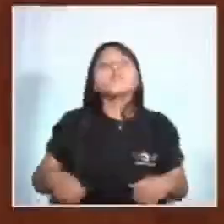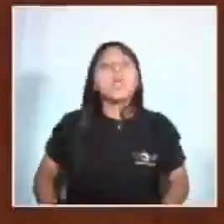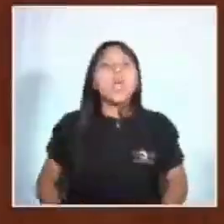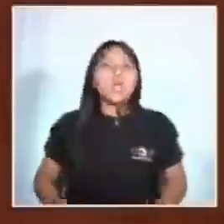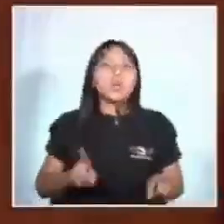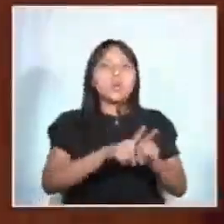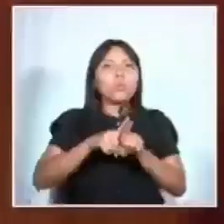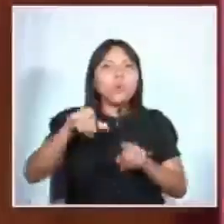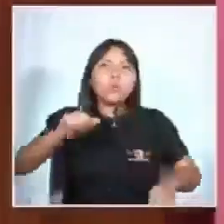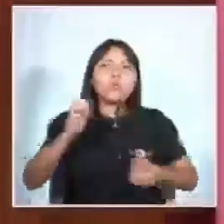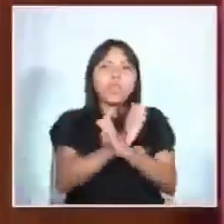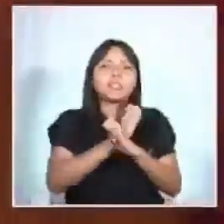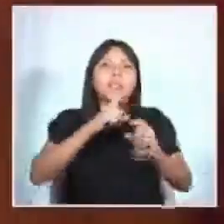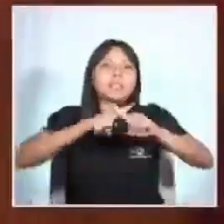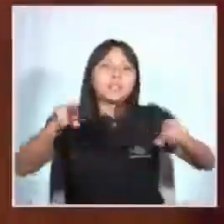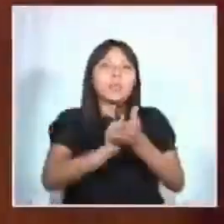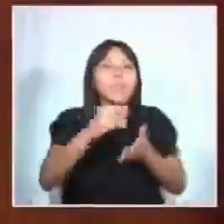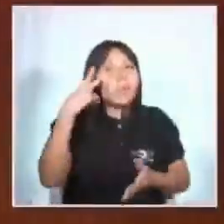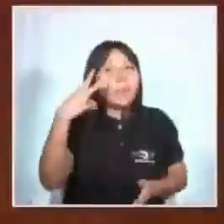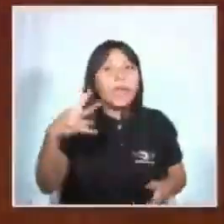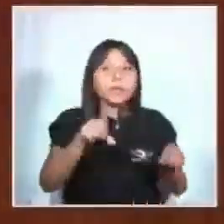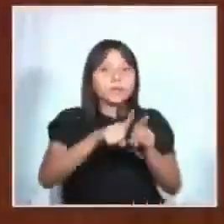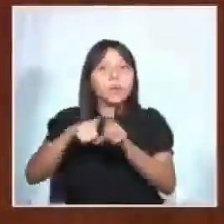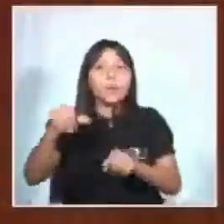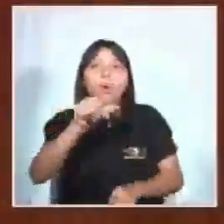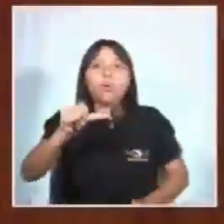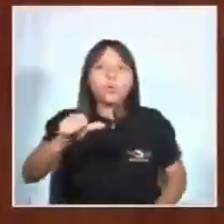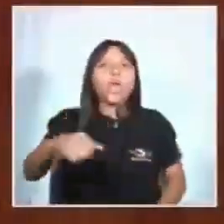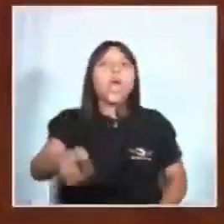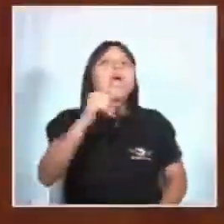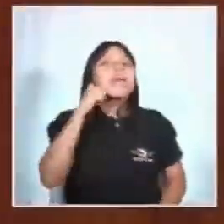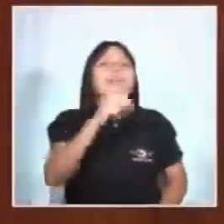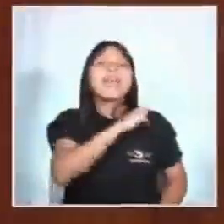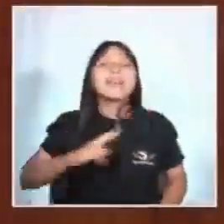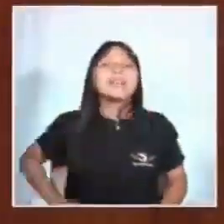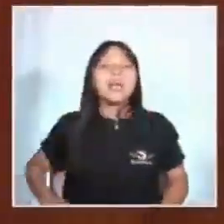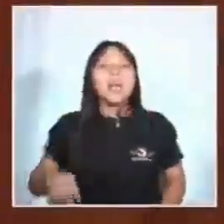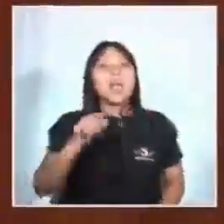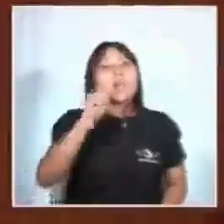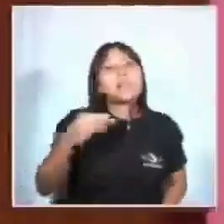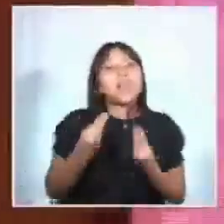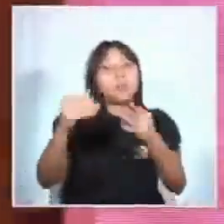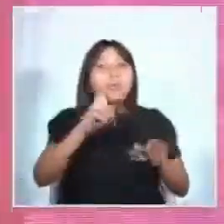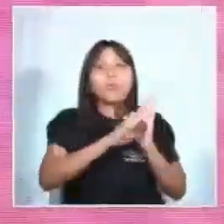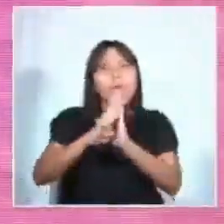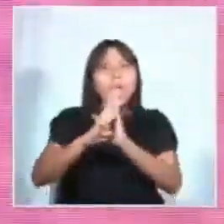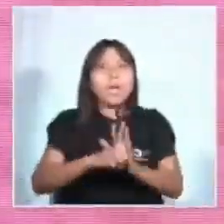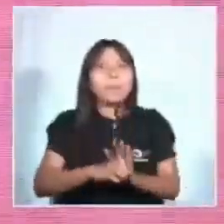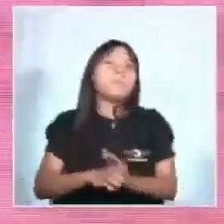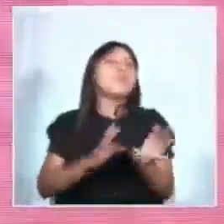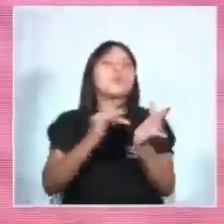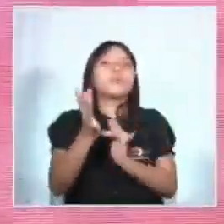una esclava, sino que operes como una reina. Te doy el primer ejemplo bíblico para que me entiendas lo que estoy tratando